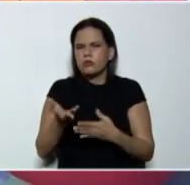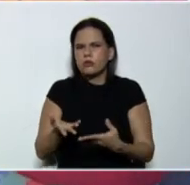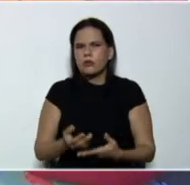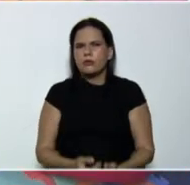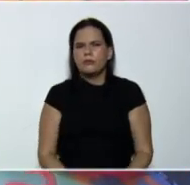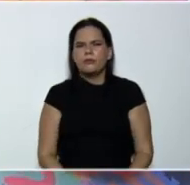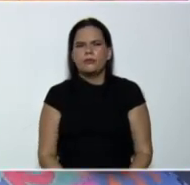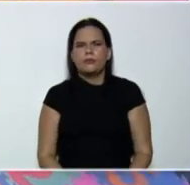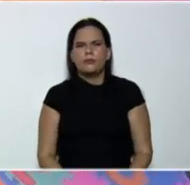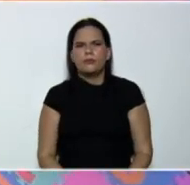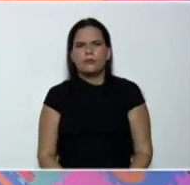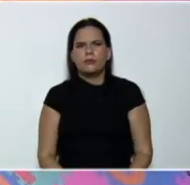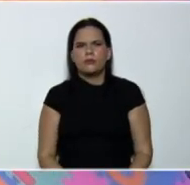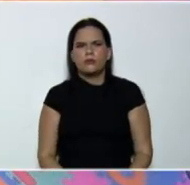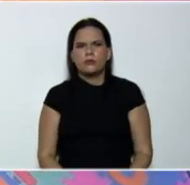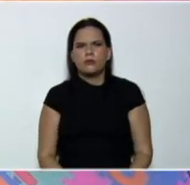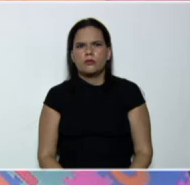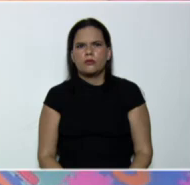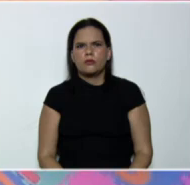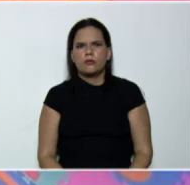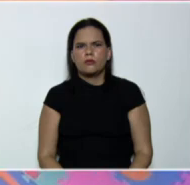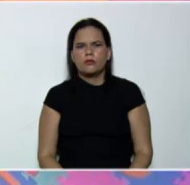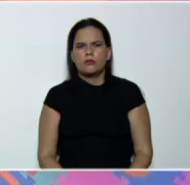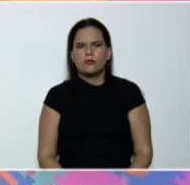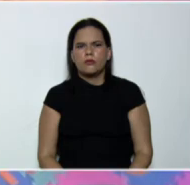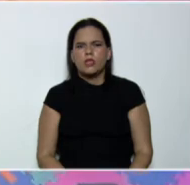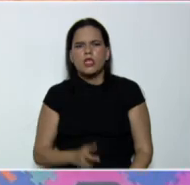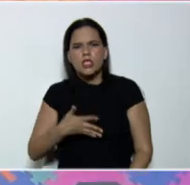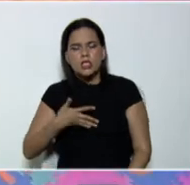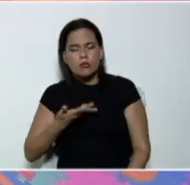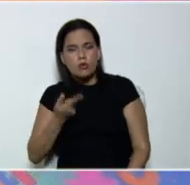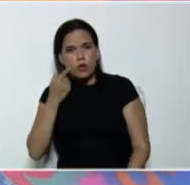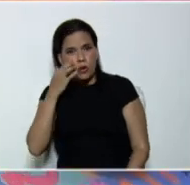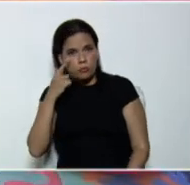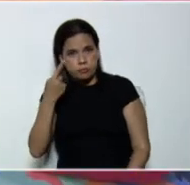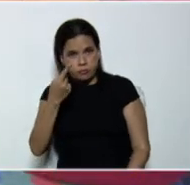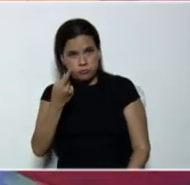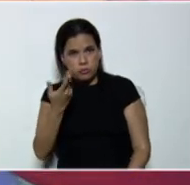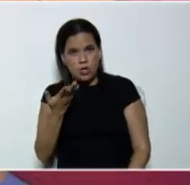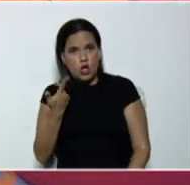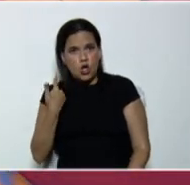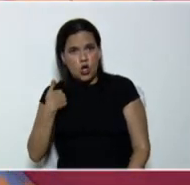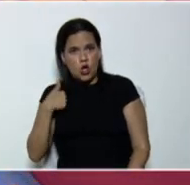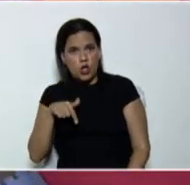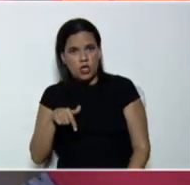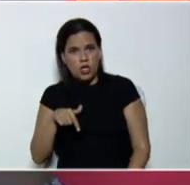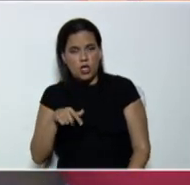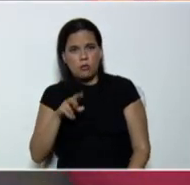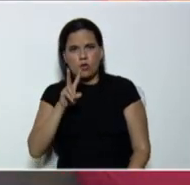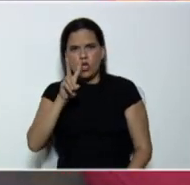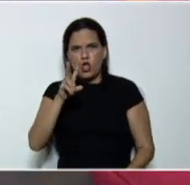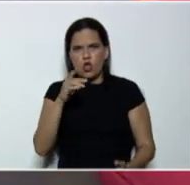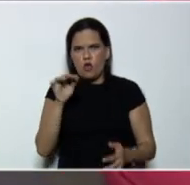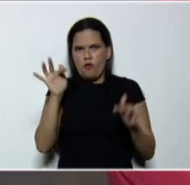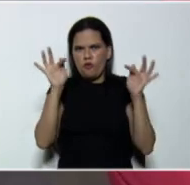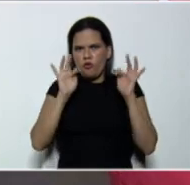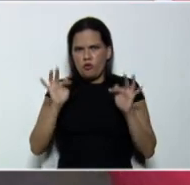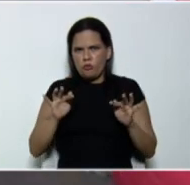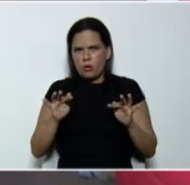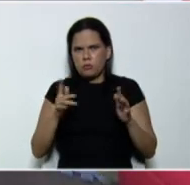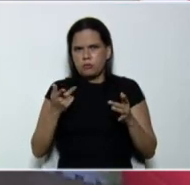materiales reutilizables. El cartón. Y si pudieron apreciar, lo tenemos en dos presentaciones. Uno